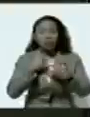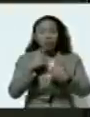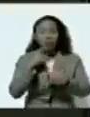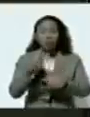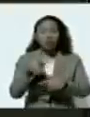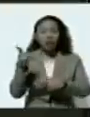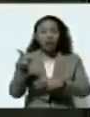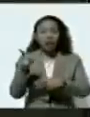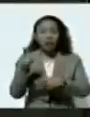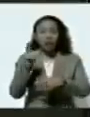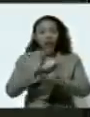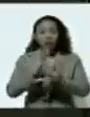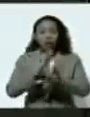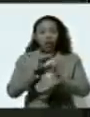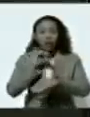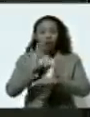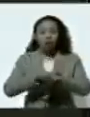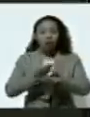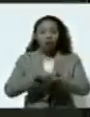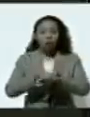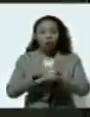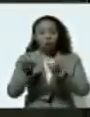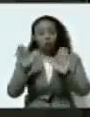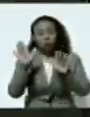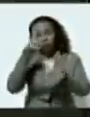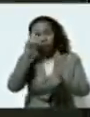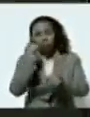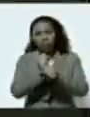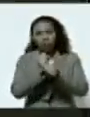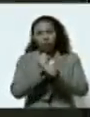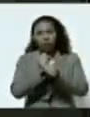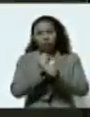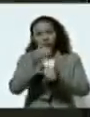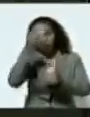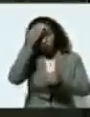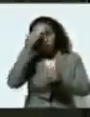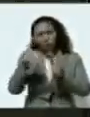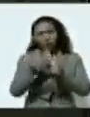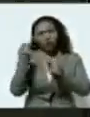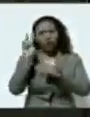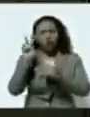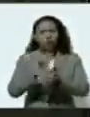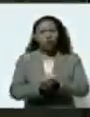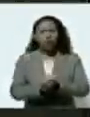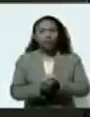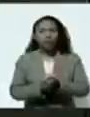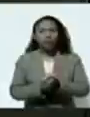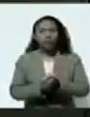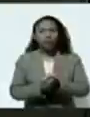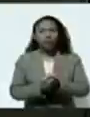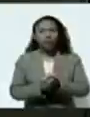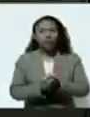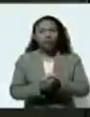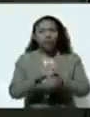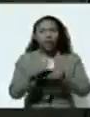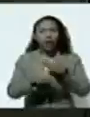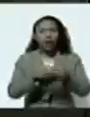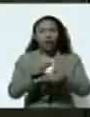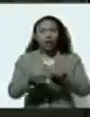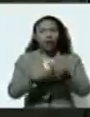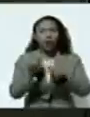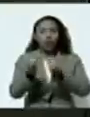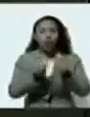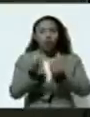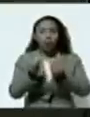ya ahí había sido informado, por supuesto, de que la operación de Donald Trump contra Venezuela, él fungiría como